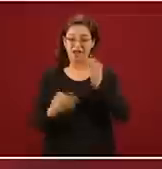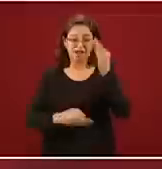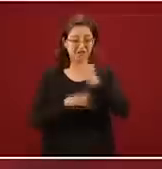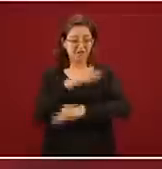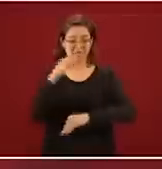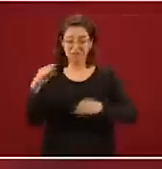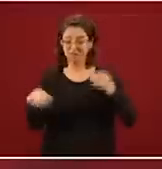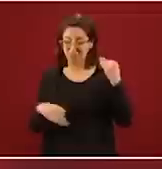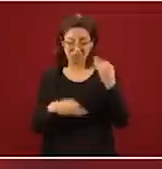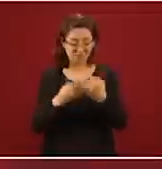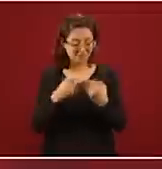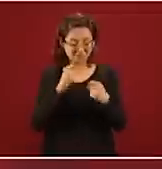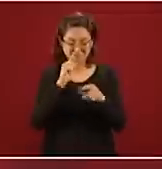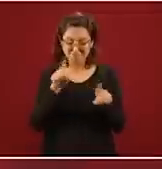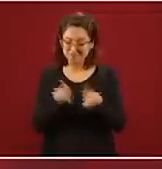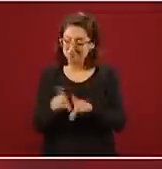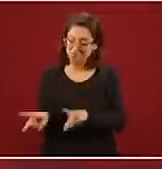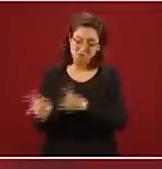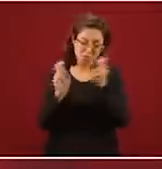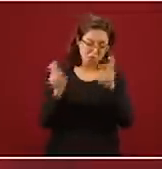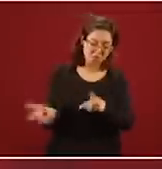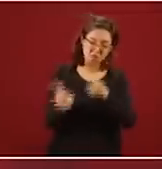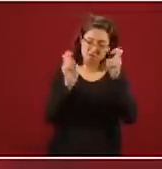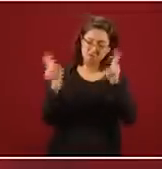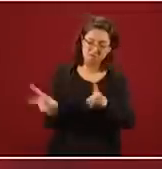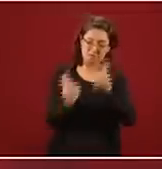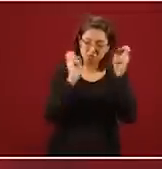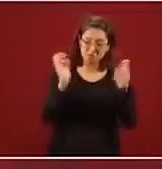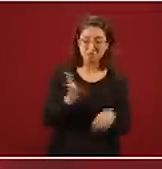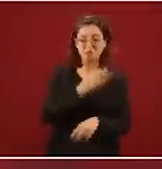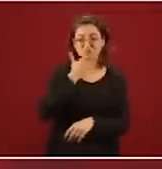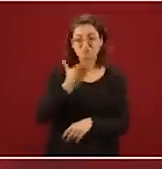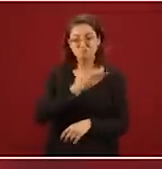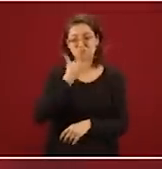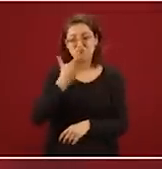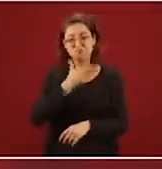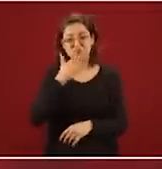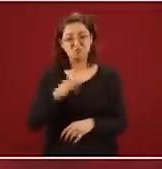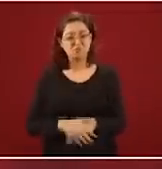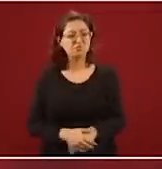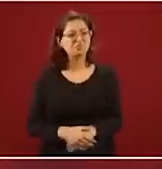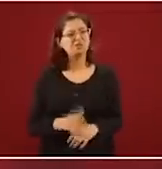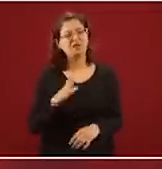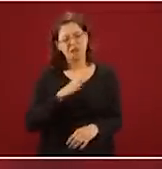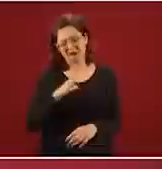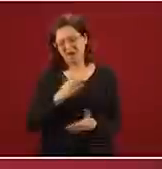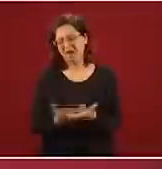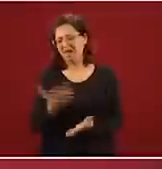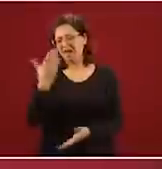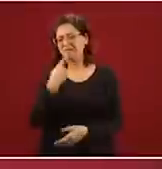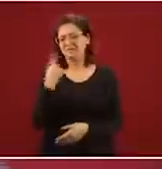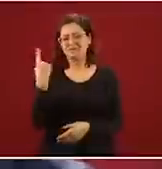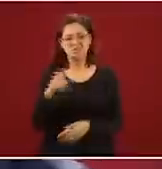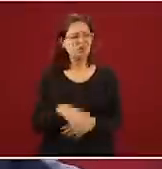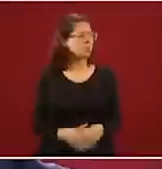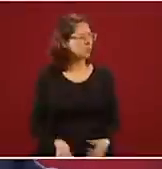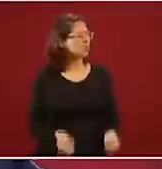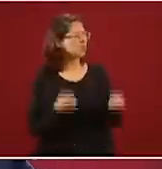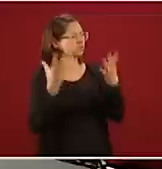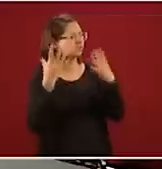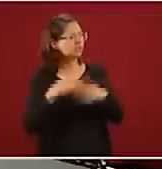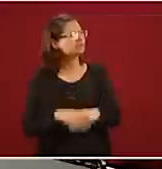Como todo. Exacto. ¿Y hay habrá denuncias? ¿Sanciones? Claro, sí hay denuncias, sí. Pero no nos vamos. ¿Cuántas denuncias